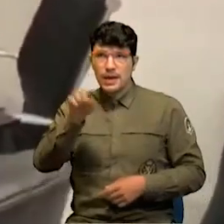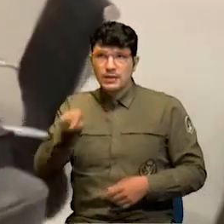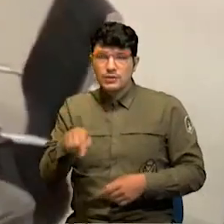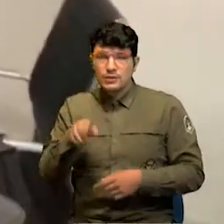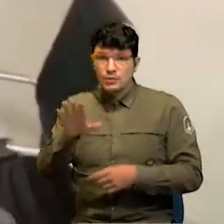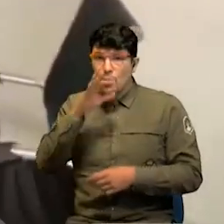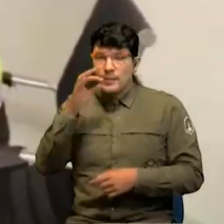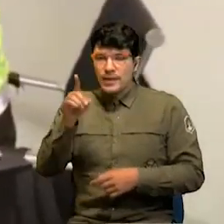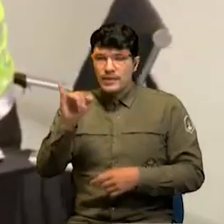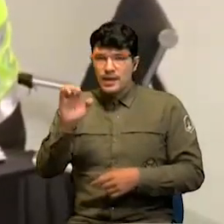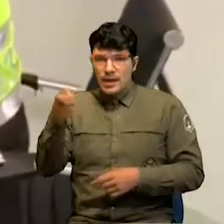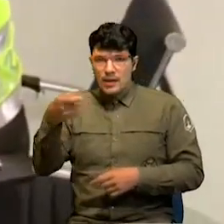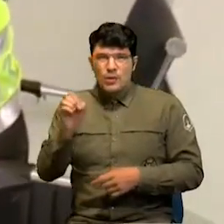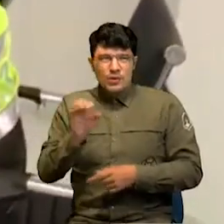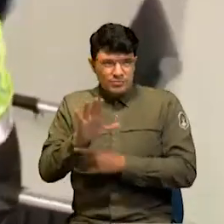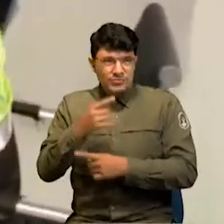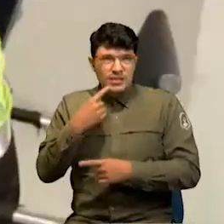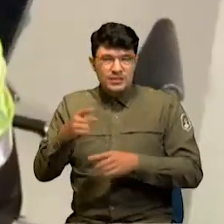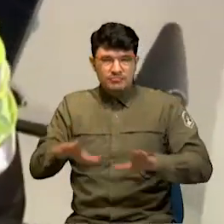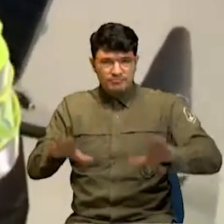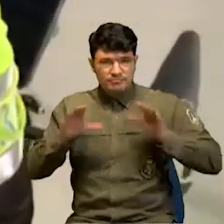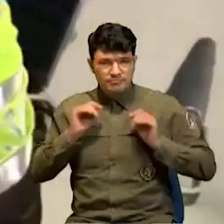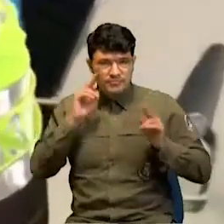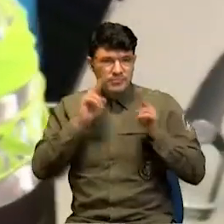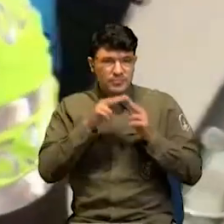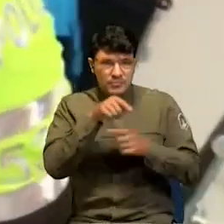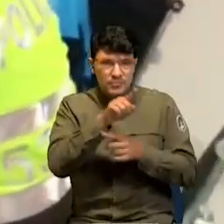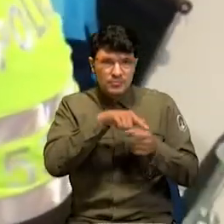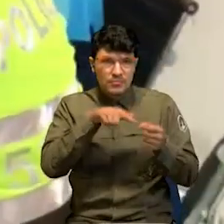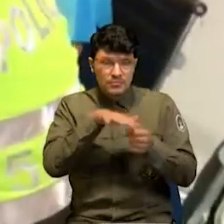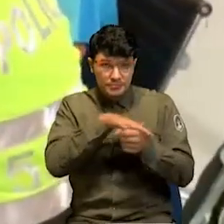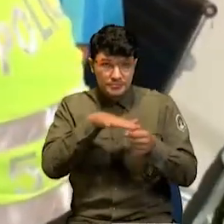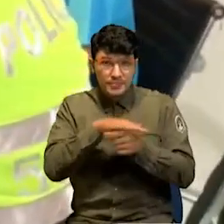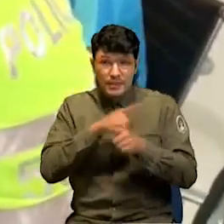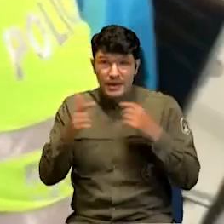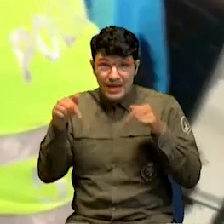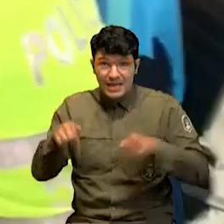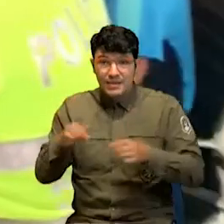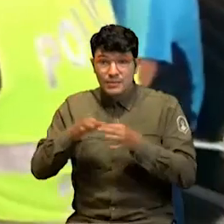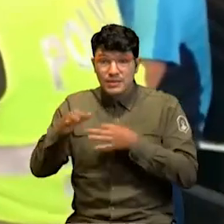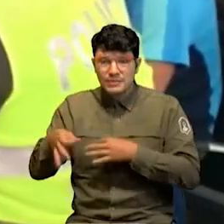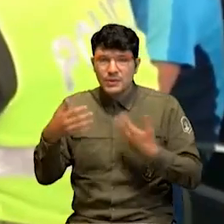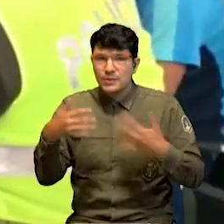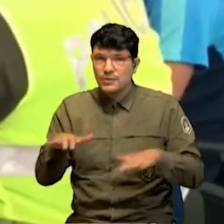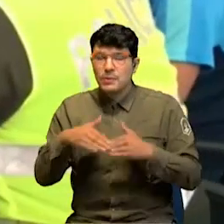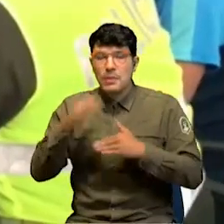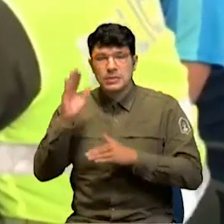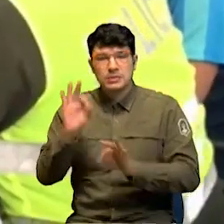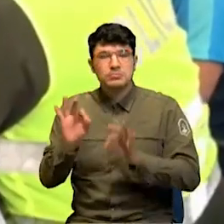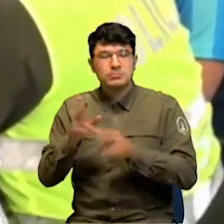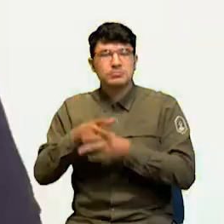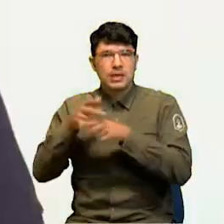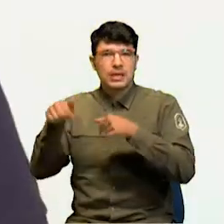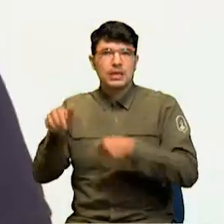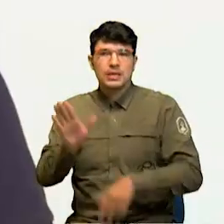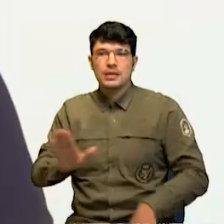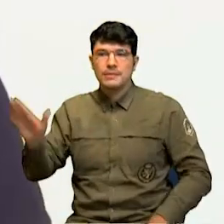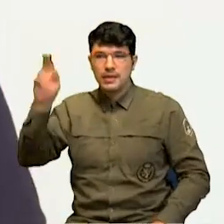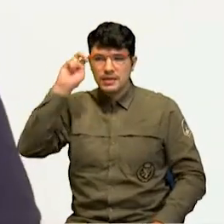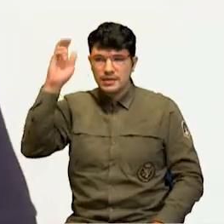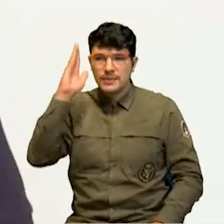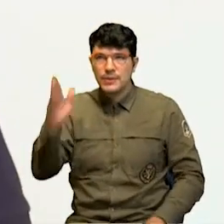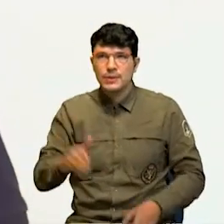frente de estos casos tan pronto tuvieron conocimiento, pero que a pesar de esta situación, el municipio sigue siendo uno de los más seguros del departamento. Nosotros